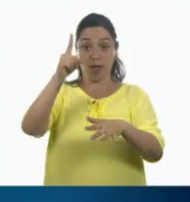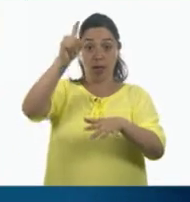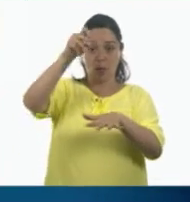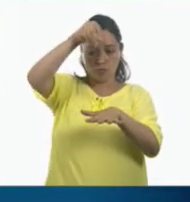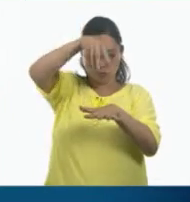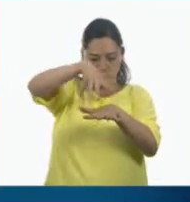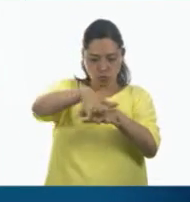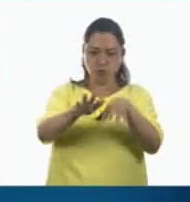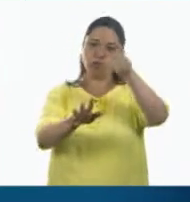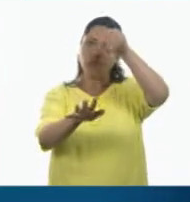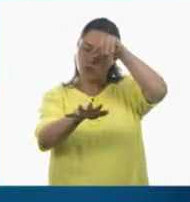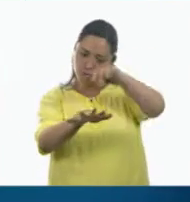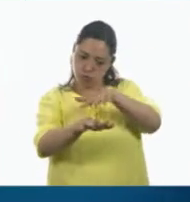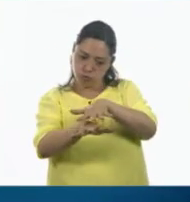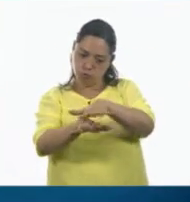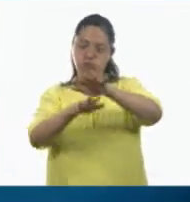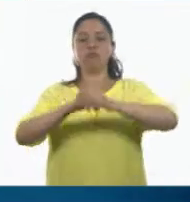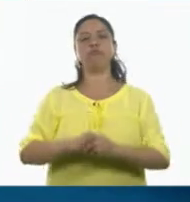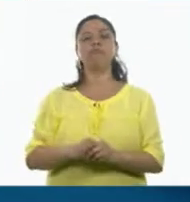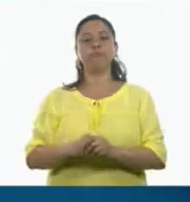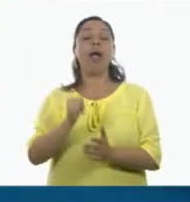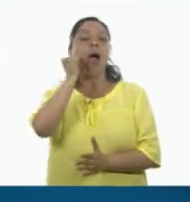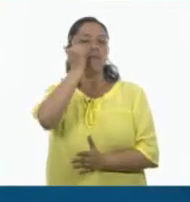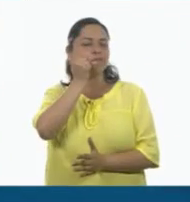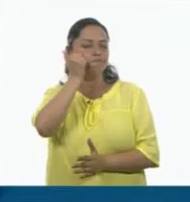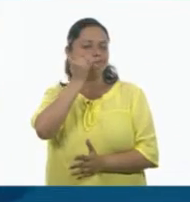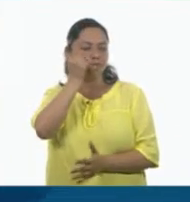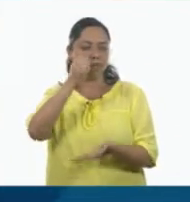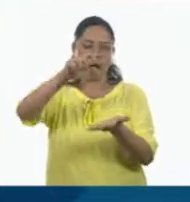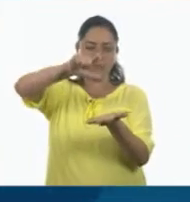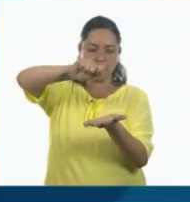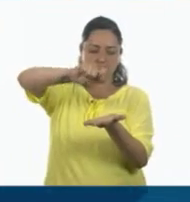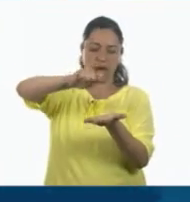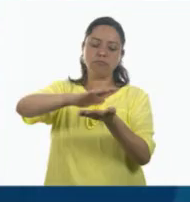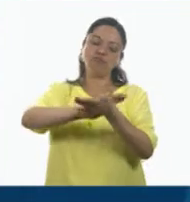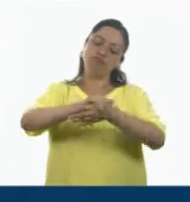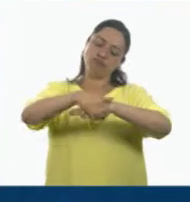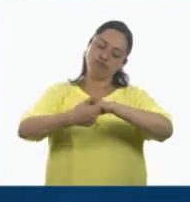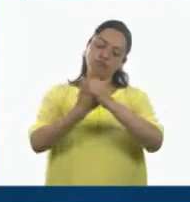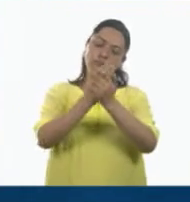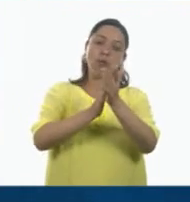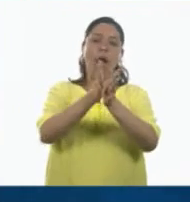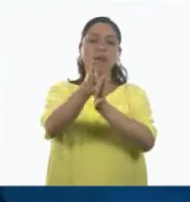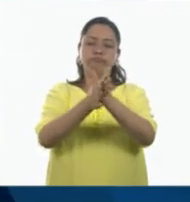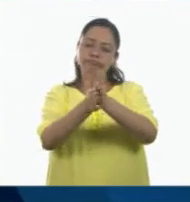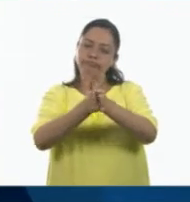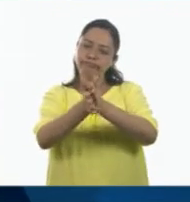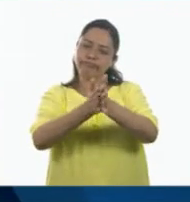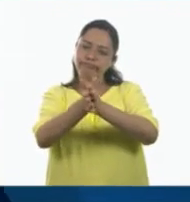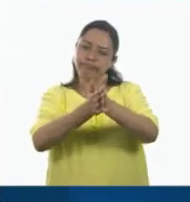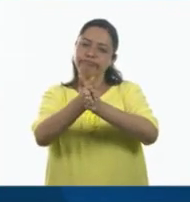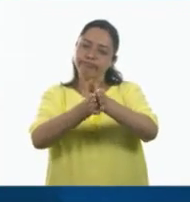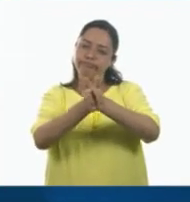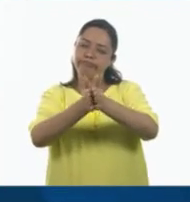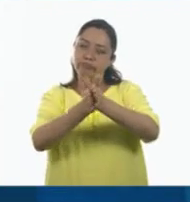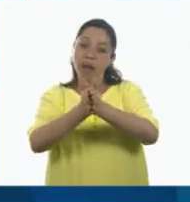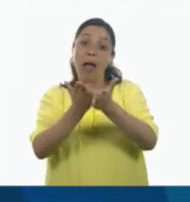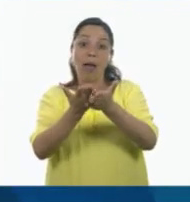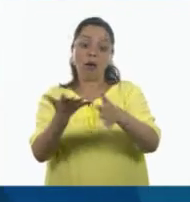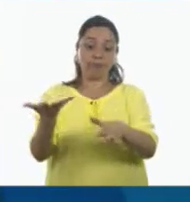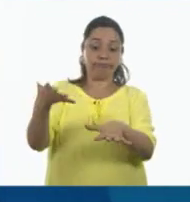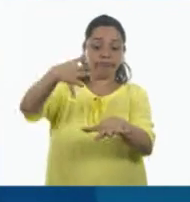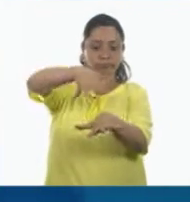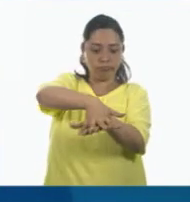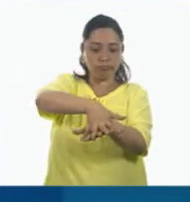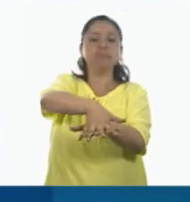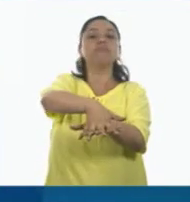manos. Usa suficiente jabón. Frota tus palmas una con la otra. Ahora, frota la palma